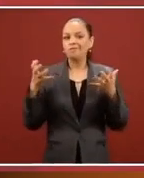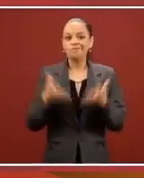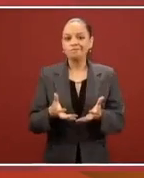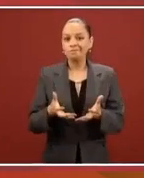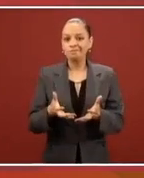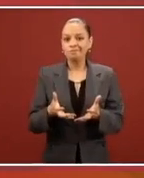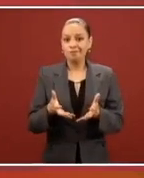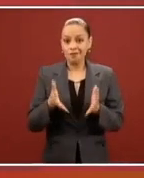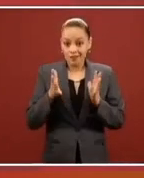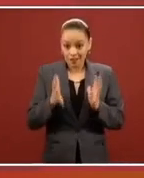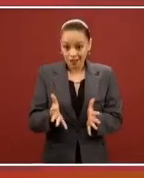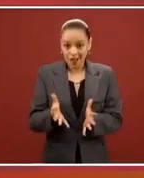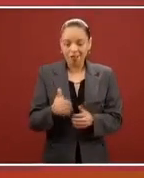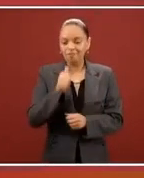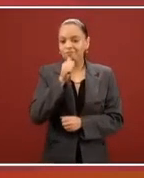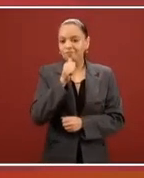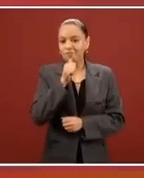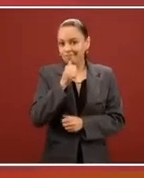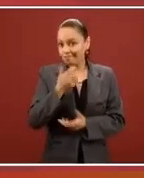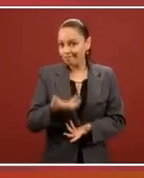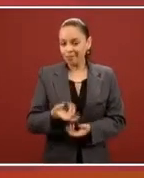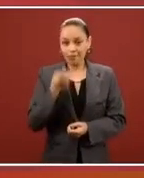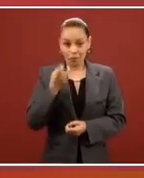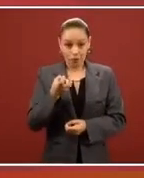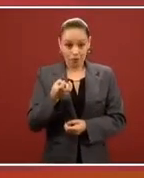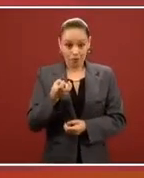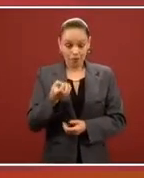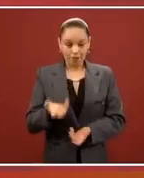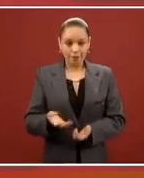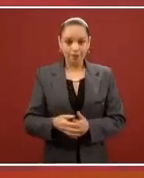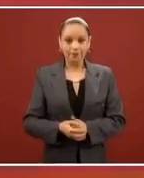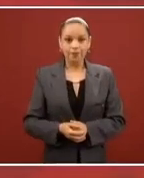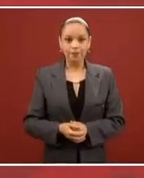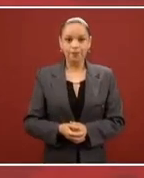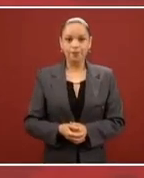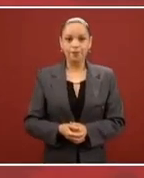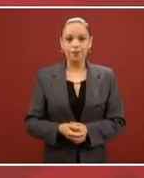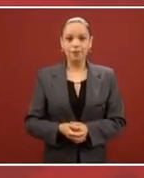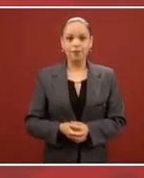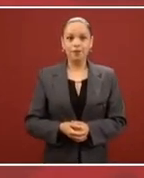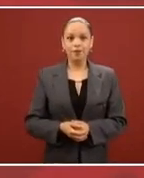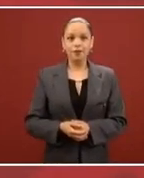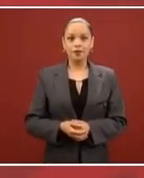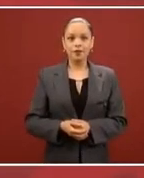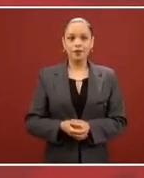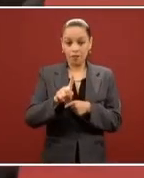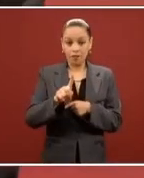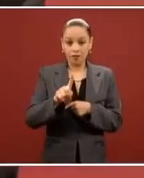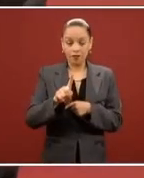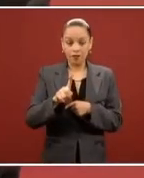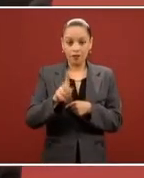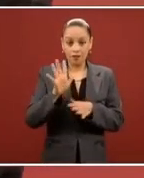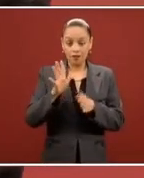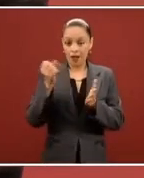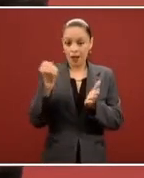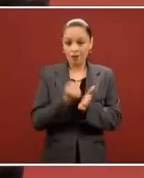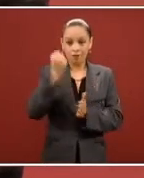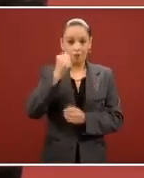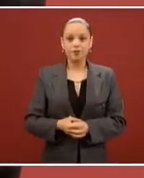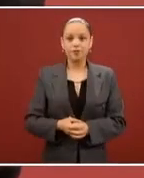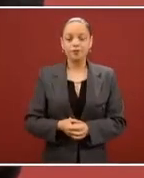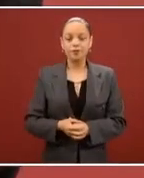realidad. Por eso, en uno de los transitorios que se aprobaron ayer, se